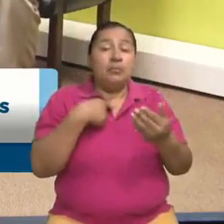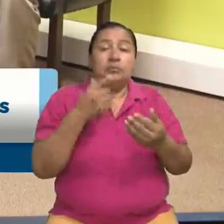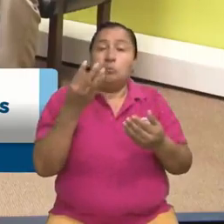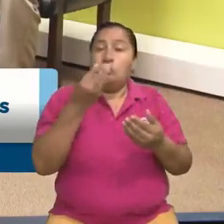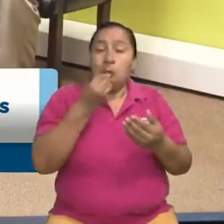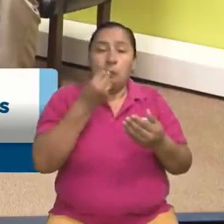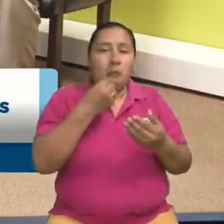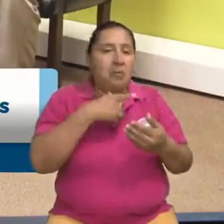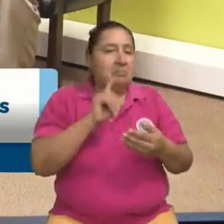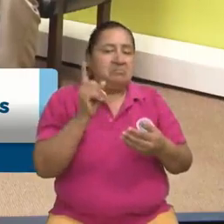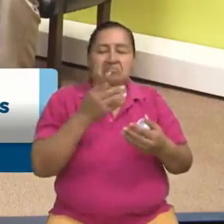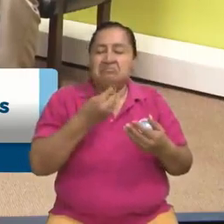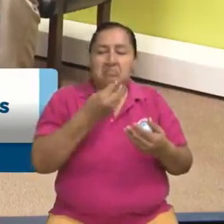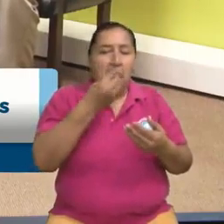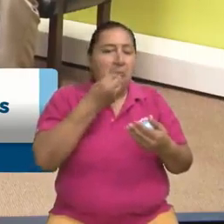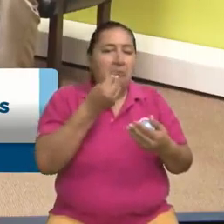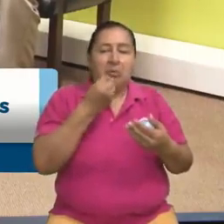manera adecuada.